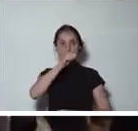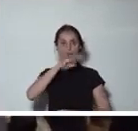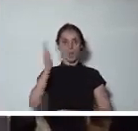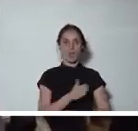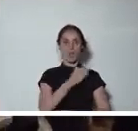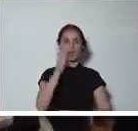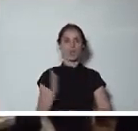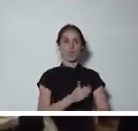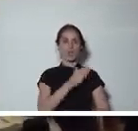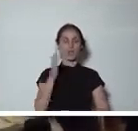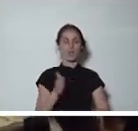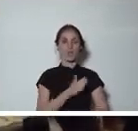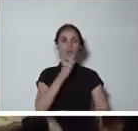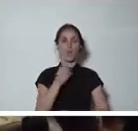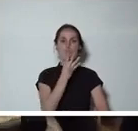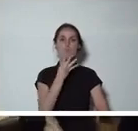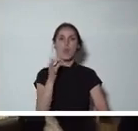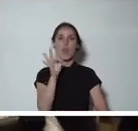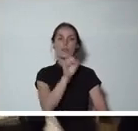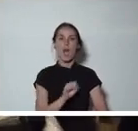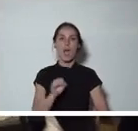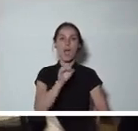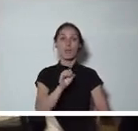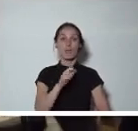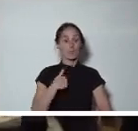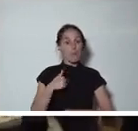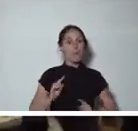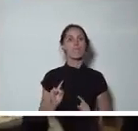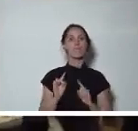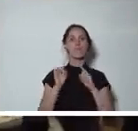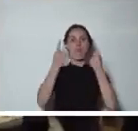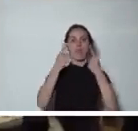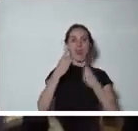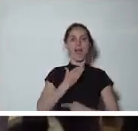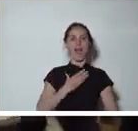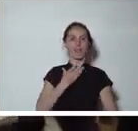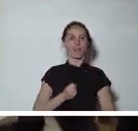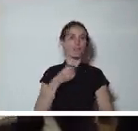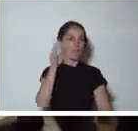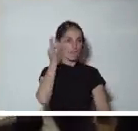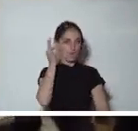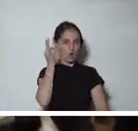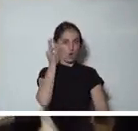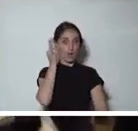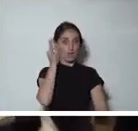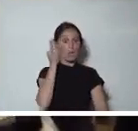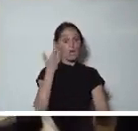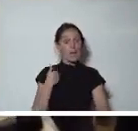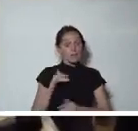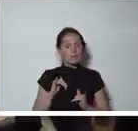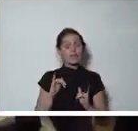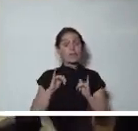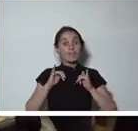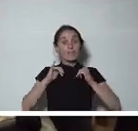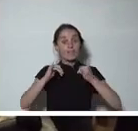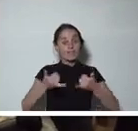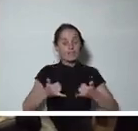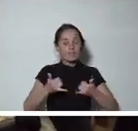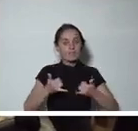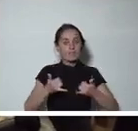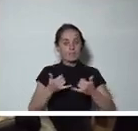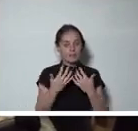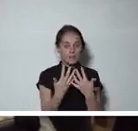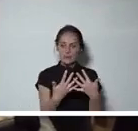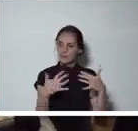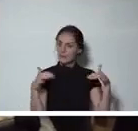no es es una ambivalencia un honor ambivalente pero es cierto que una vez llegas allí hay hay una cuanta gente no que